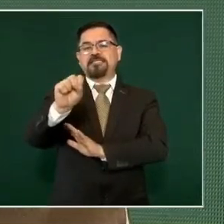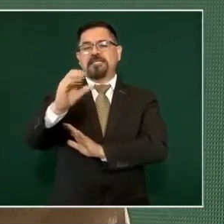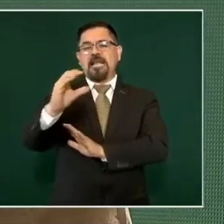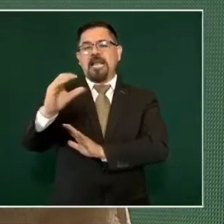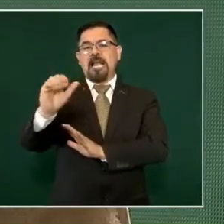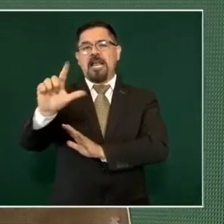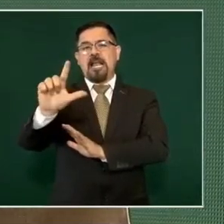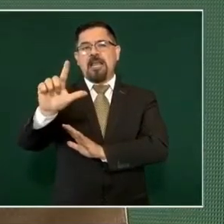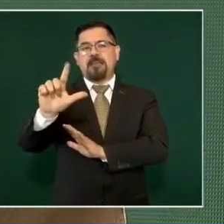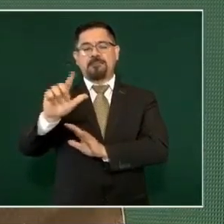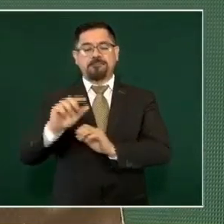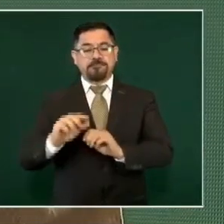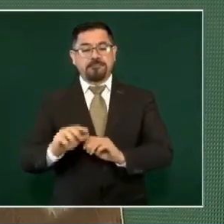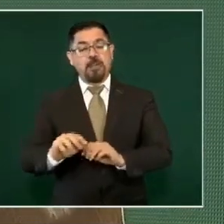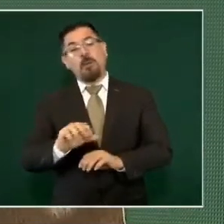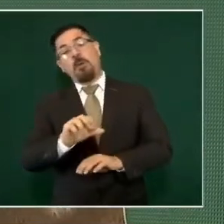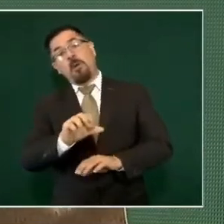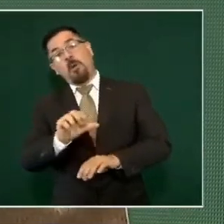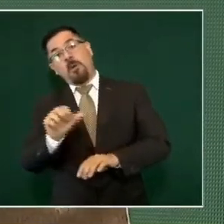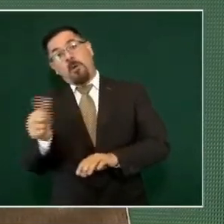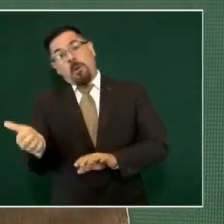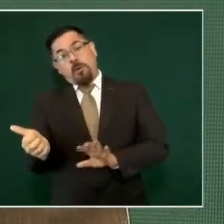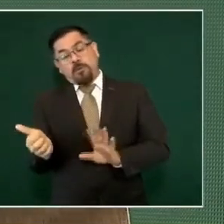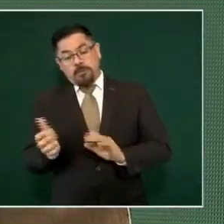y otro supuestamente